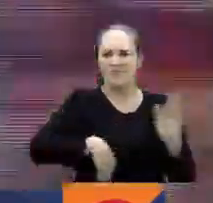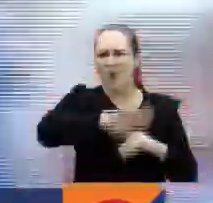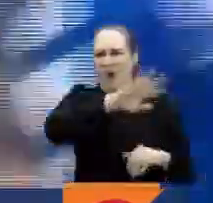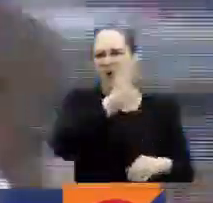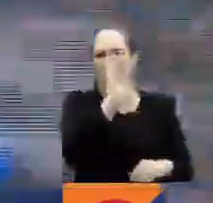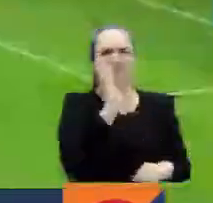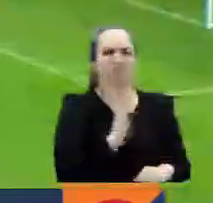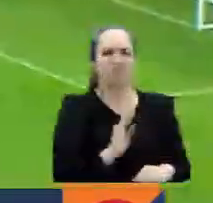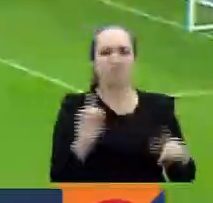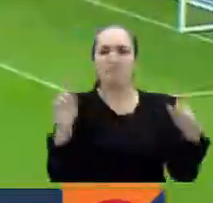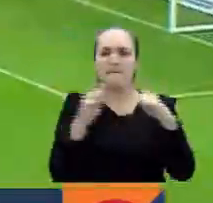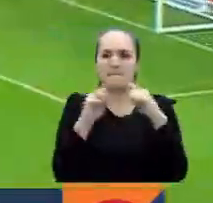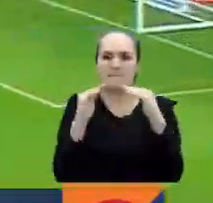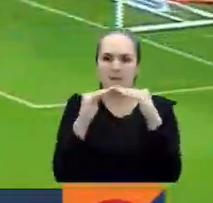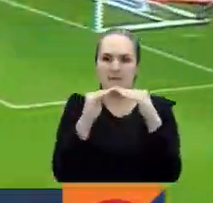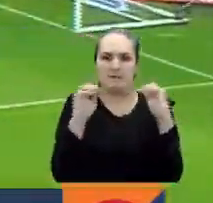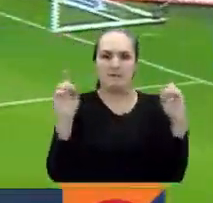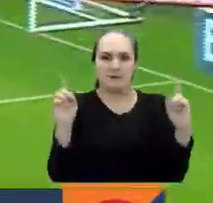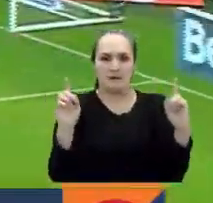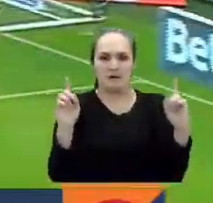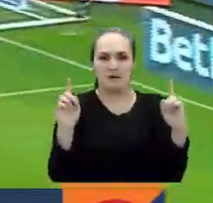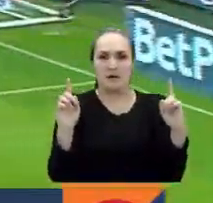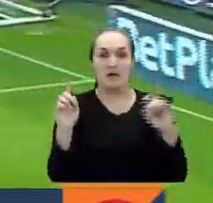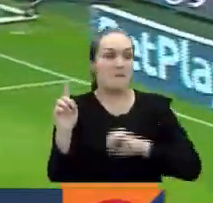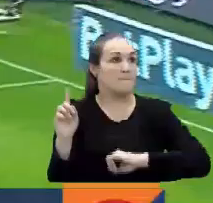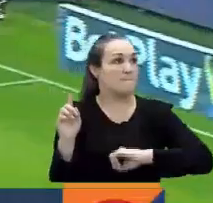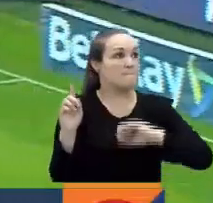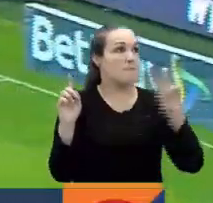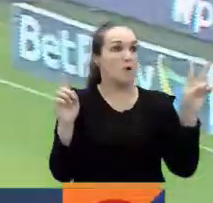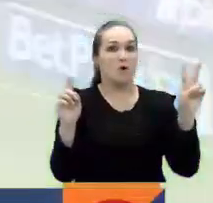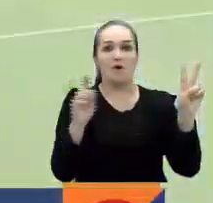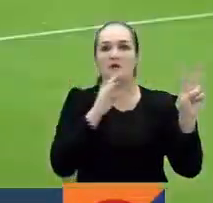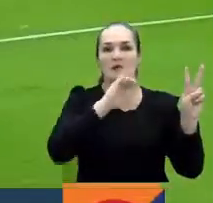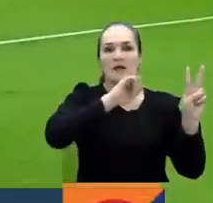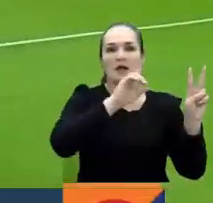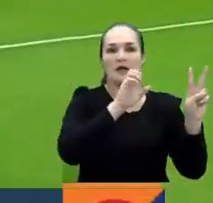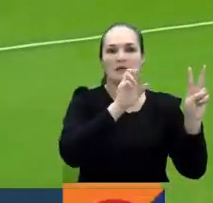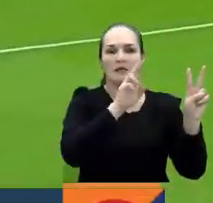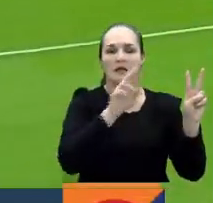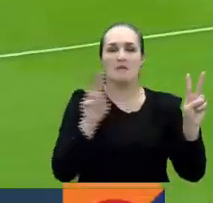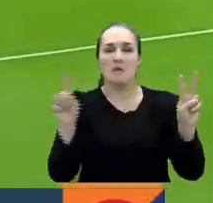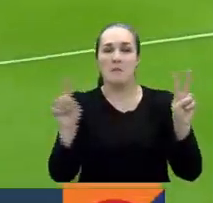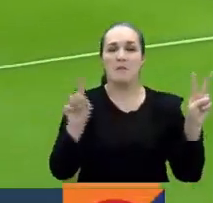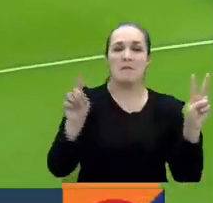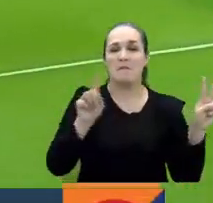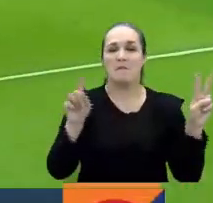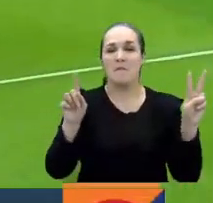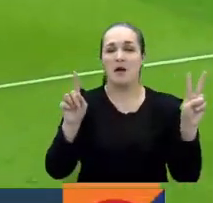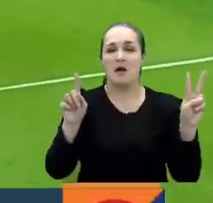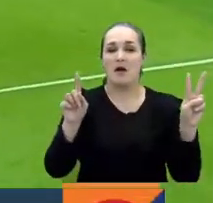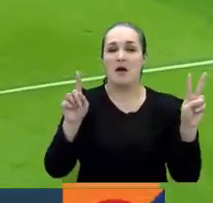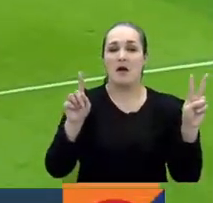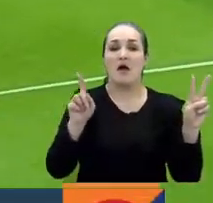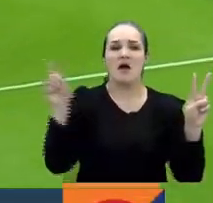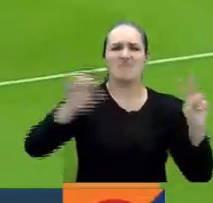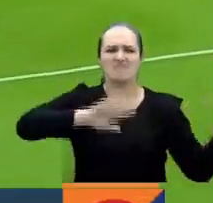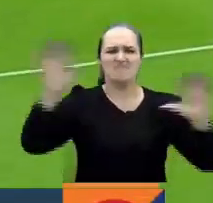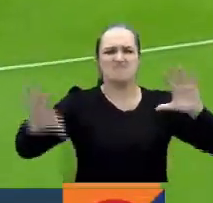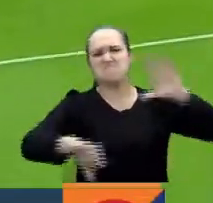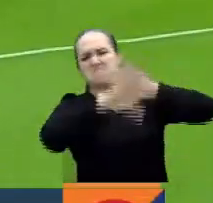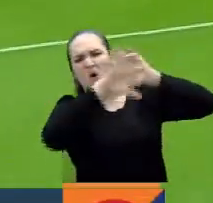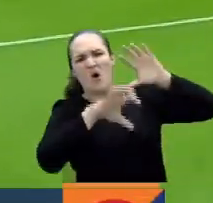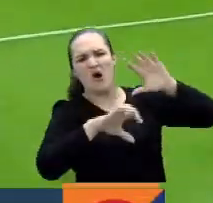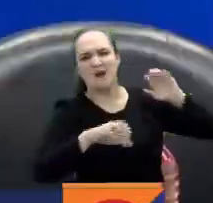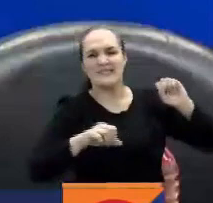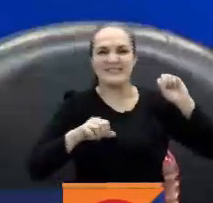empatar. Jader Valencia adelantó a los azules en el marcador. Y cuando el partido estaba 2-1, apareció el arquero de América,